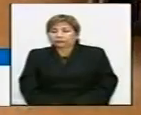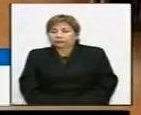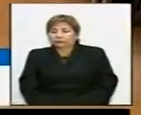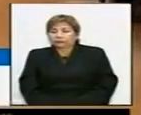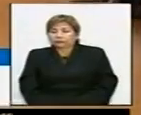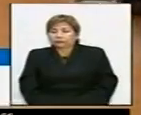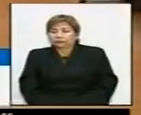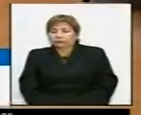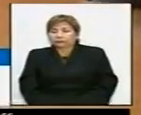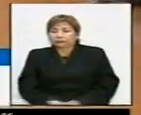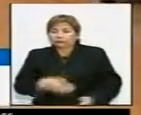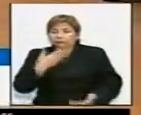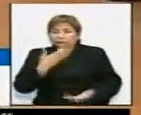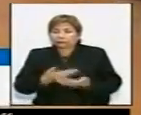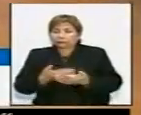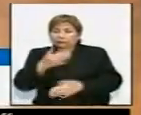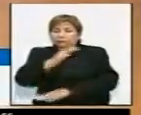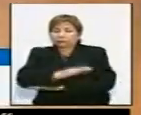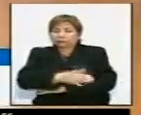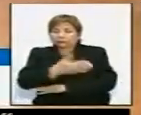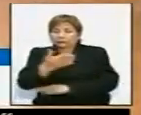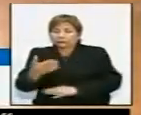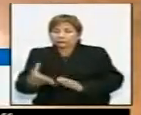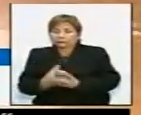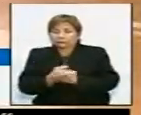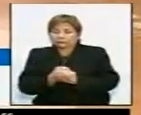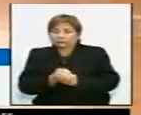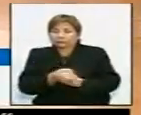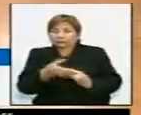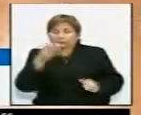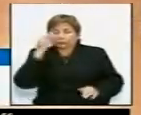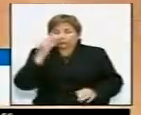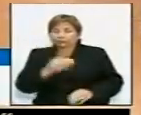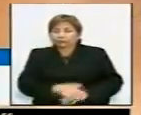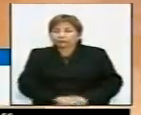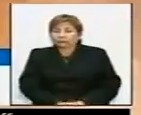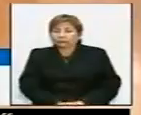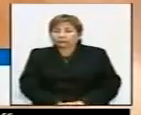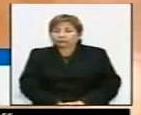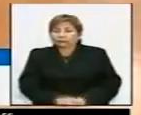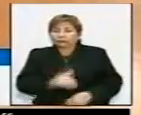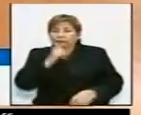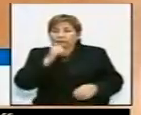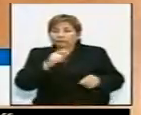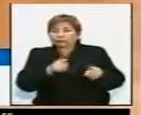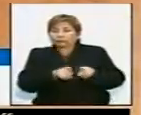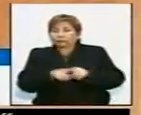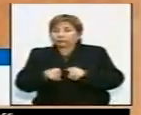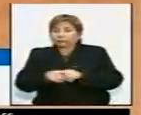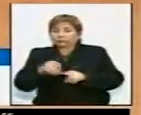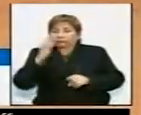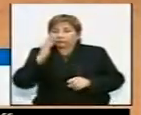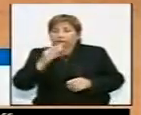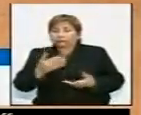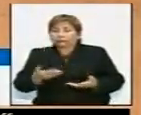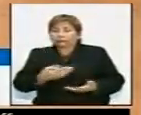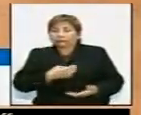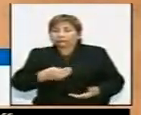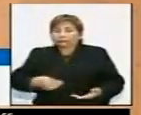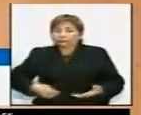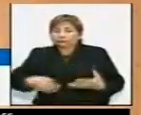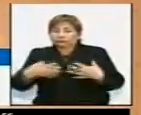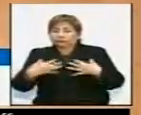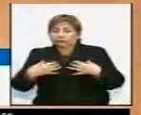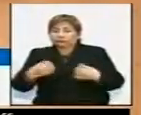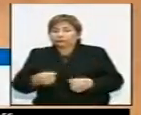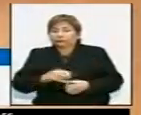Muchas gracias, señora presidenta. Muy buenas tardes y a todos los colegas por su intermedio saludo. Asimismo también saludar la presencia de la ministra de